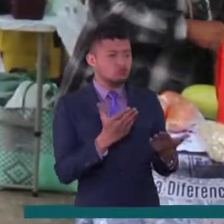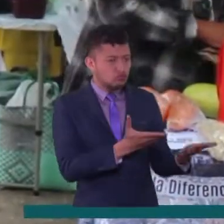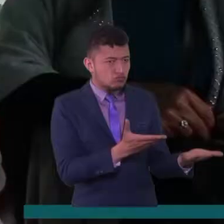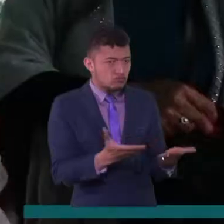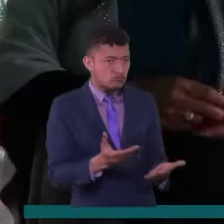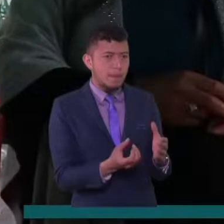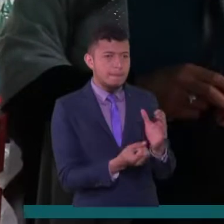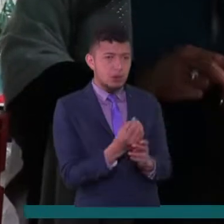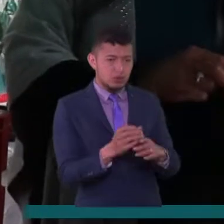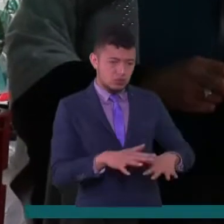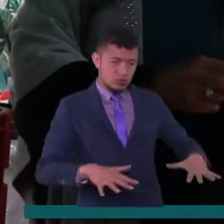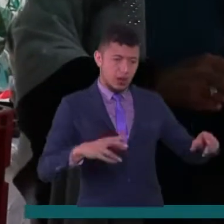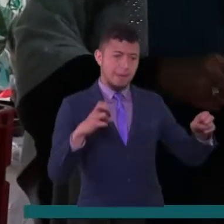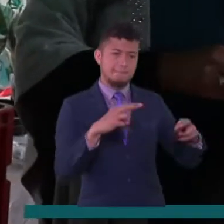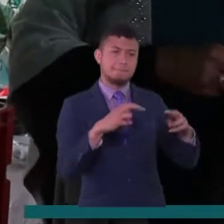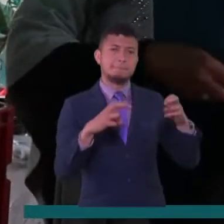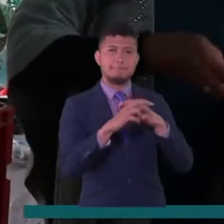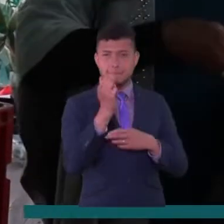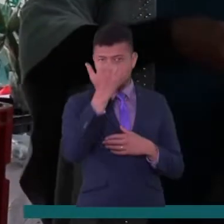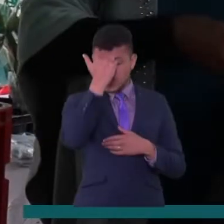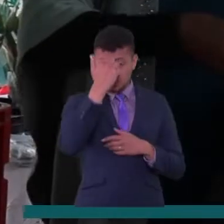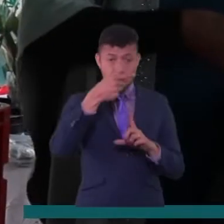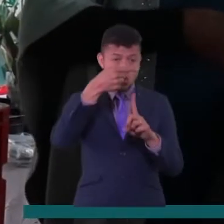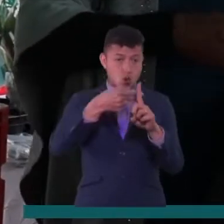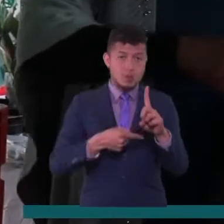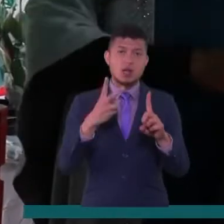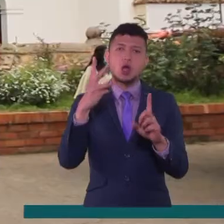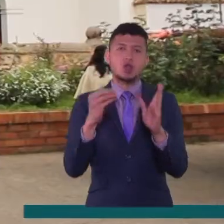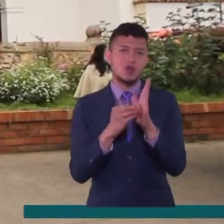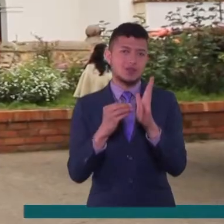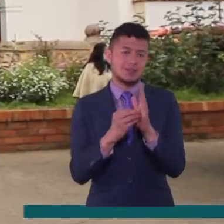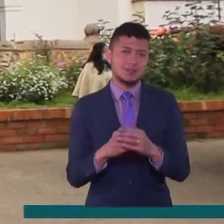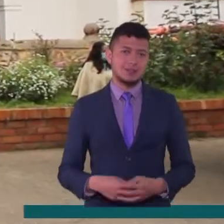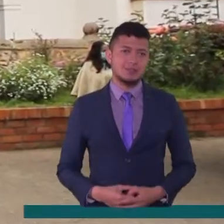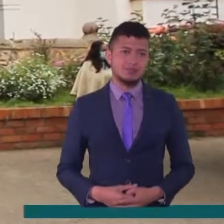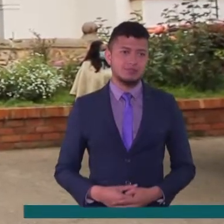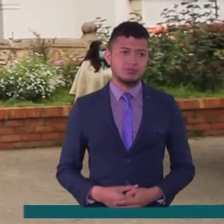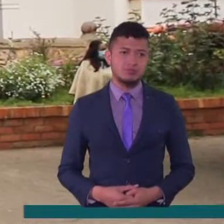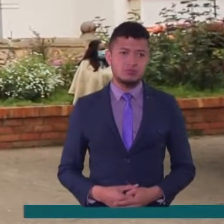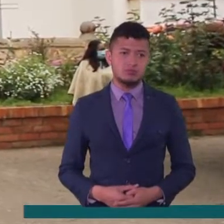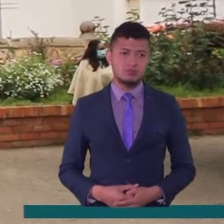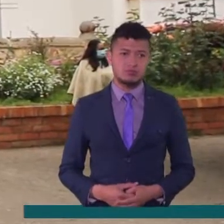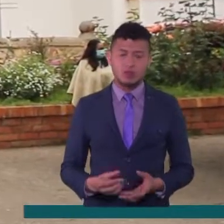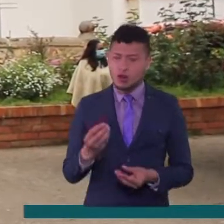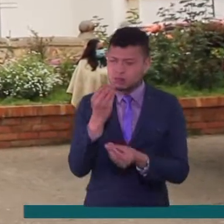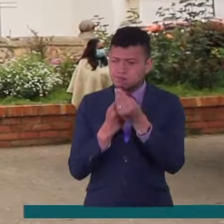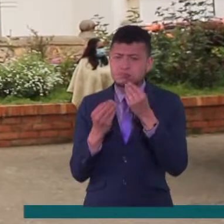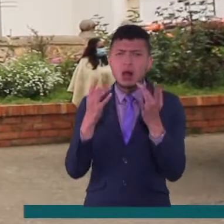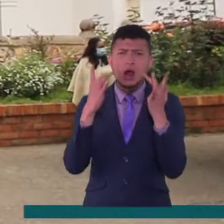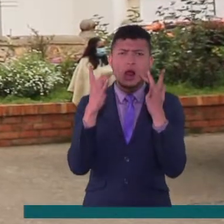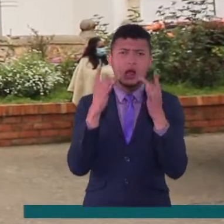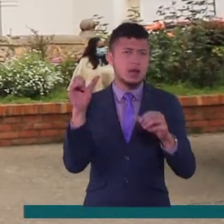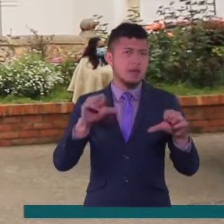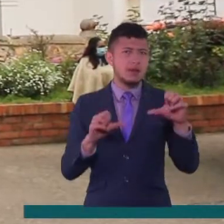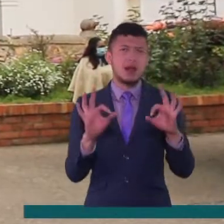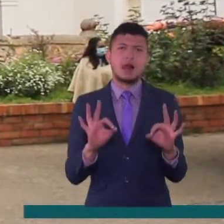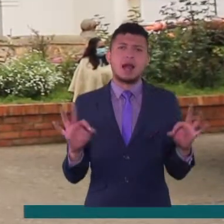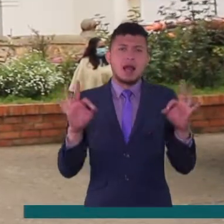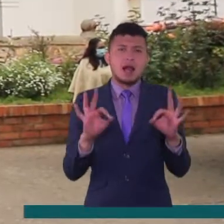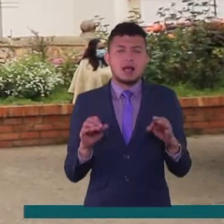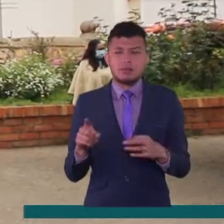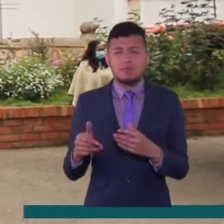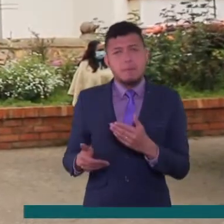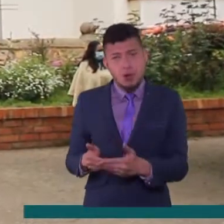vender sus productos en el parque principal dos veces al mes. Alimentos limpios, no tienen ningún tipo de químicos, y